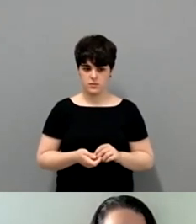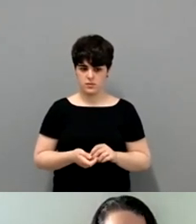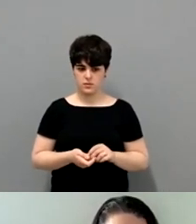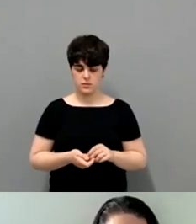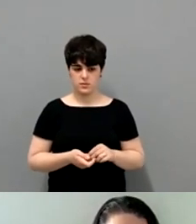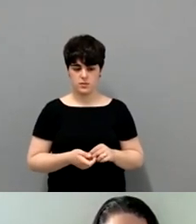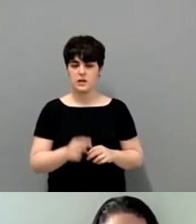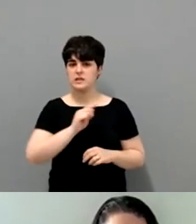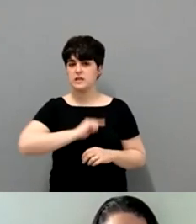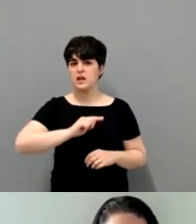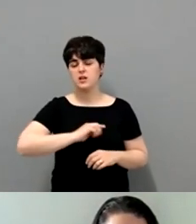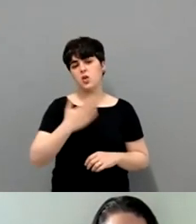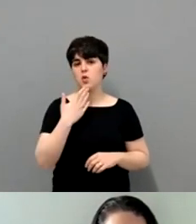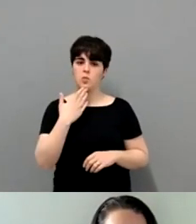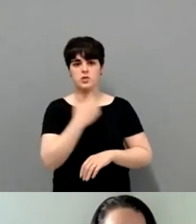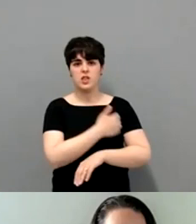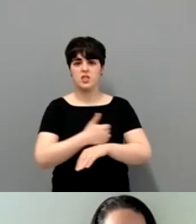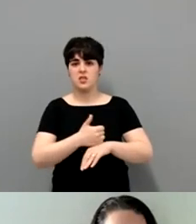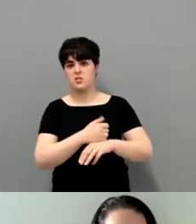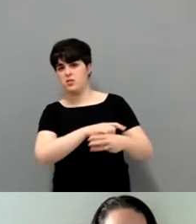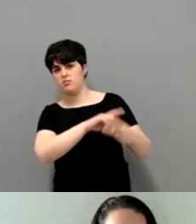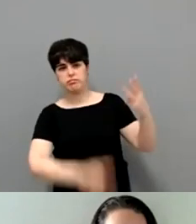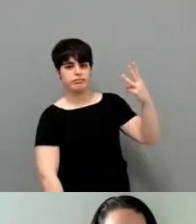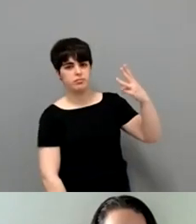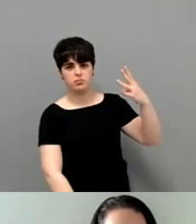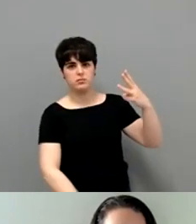Siento que soy una ciudadana de tercera.